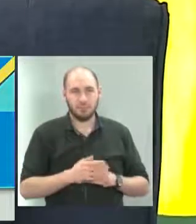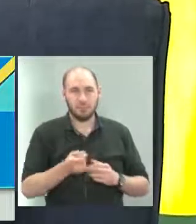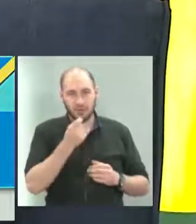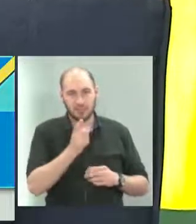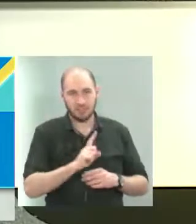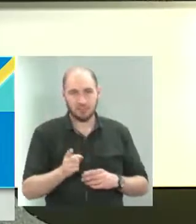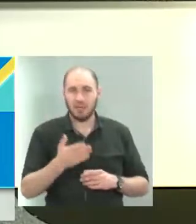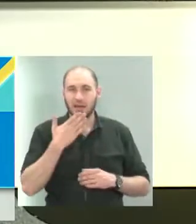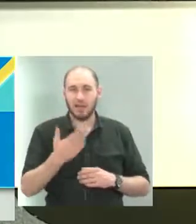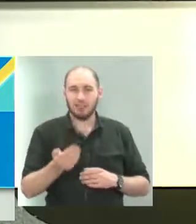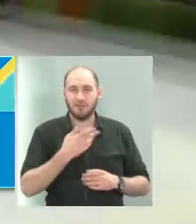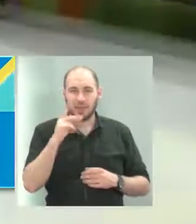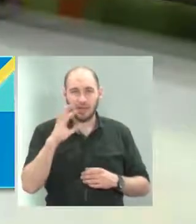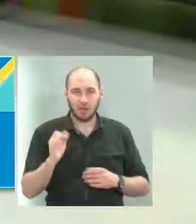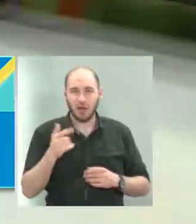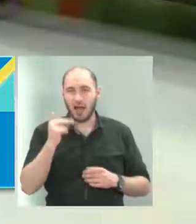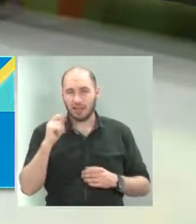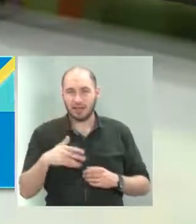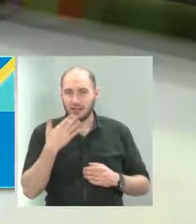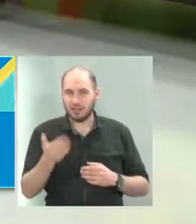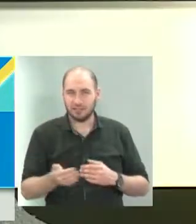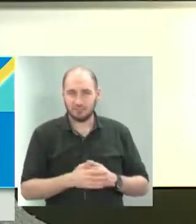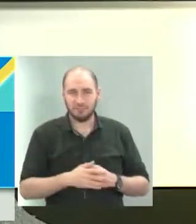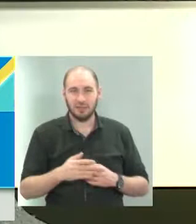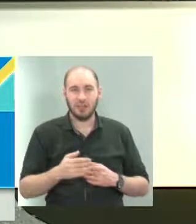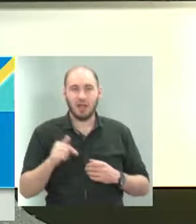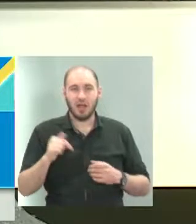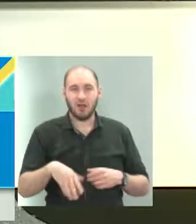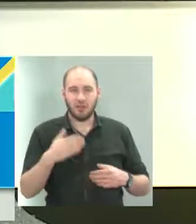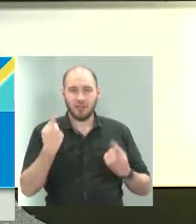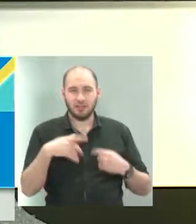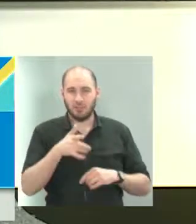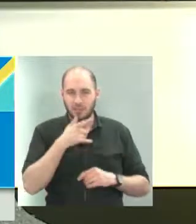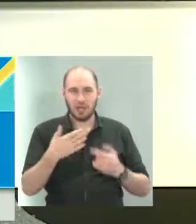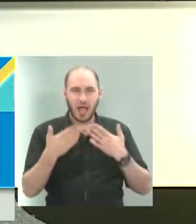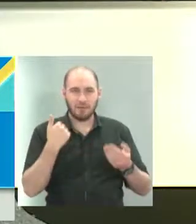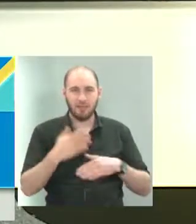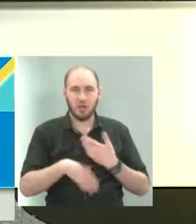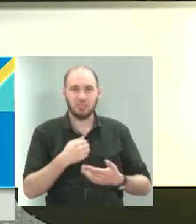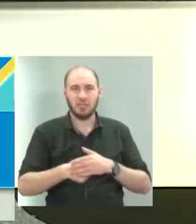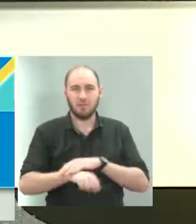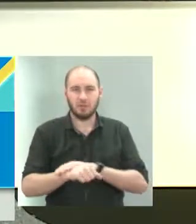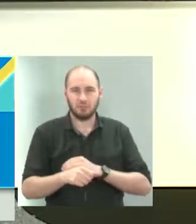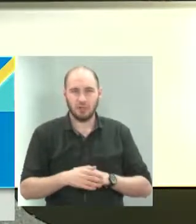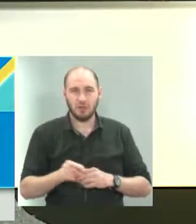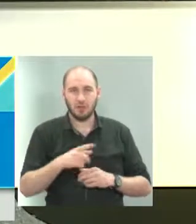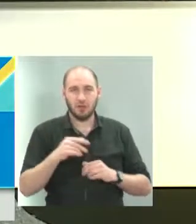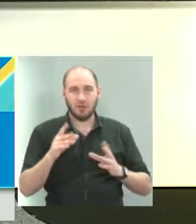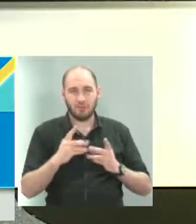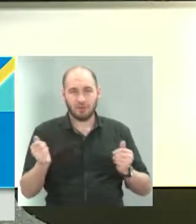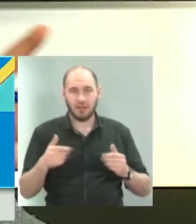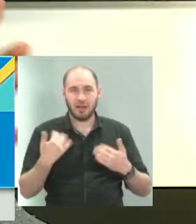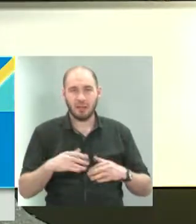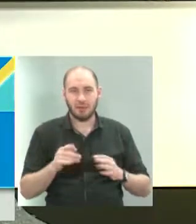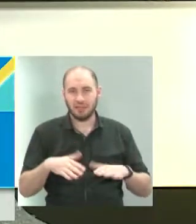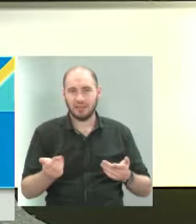¿eh? Federico, muchísimas gracias. Adrián, muchísimas gracias. Un placer. Gracias a vos. Hoy estuvimos en Distintos Parecidos hablando de violencia en el fútbol. Nosotros nos vamos rápido,